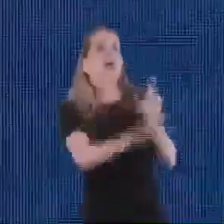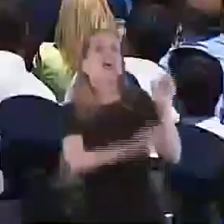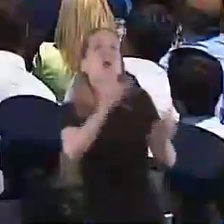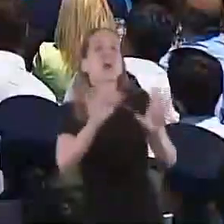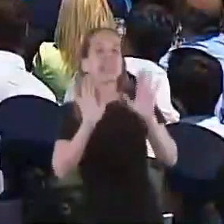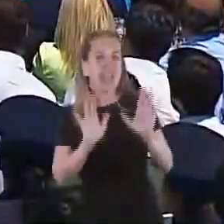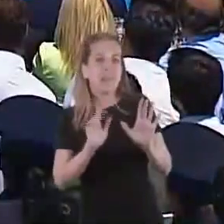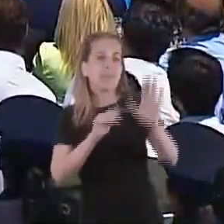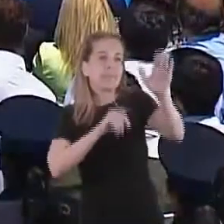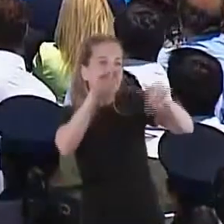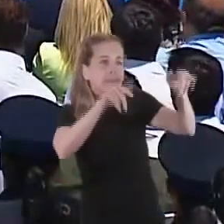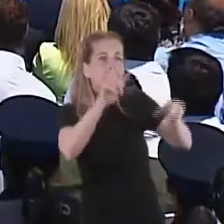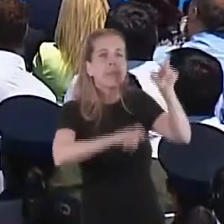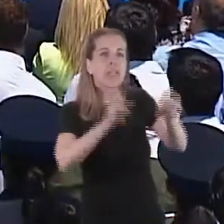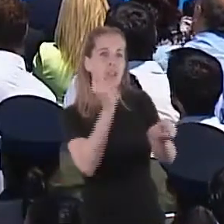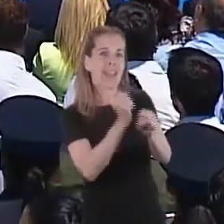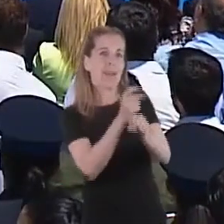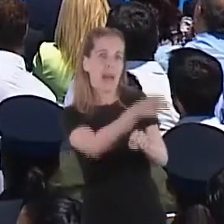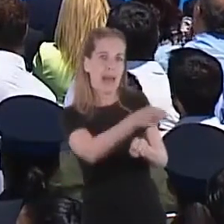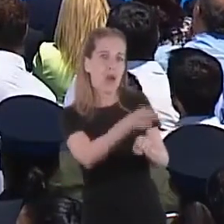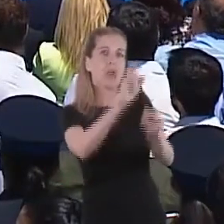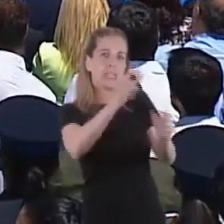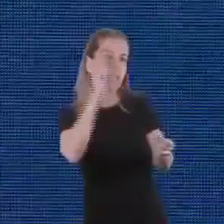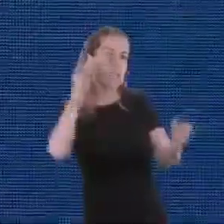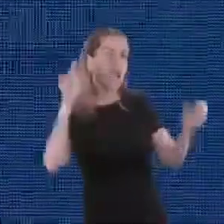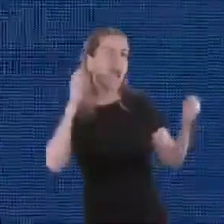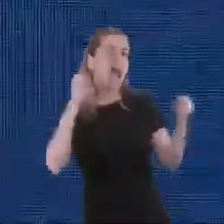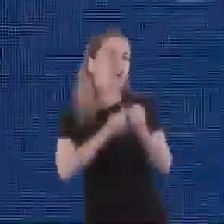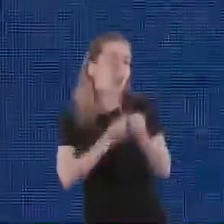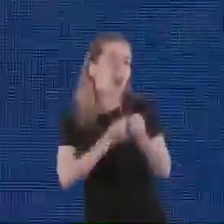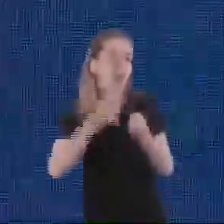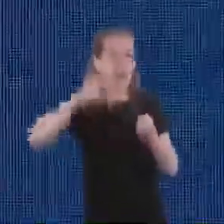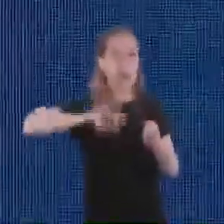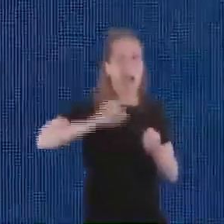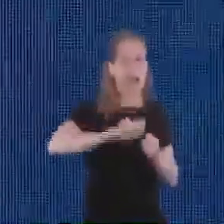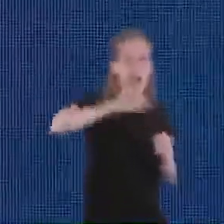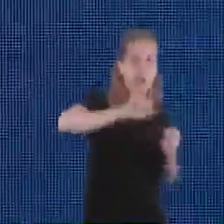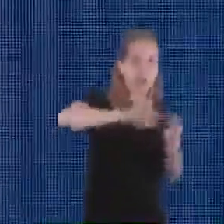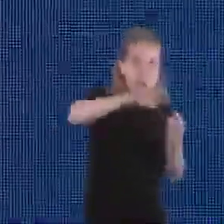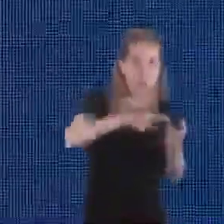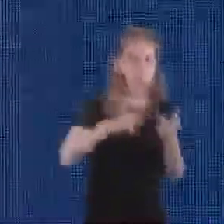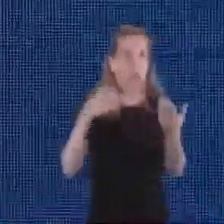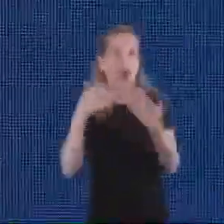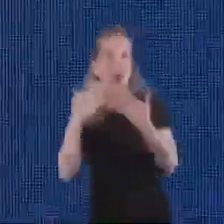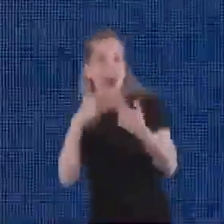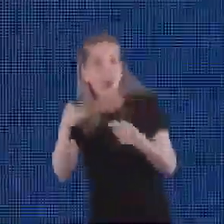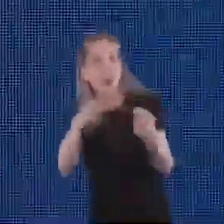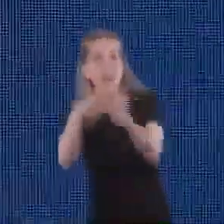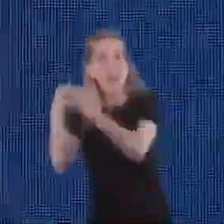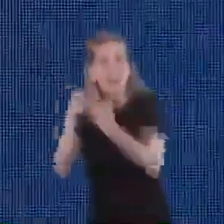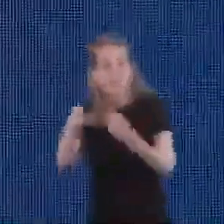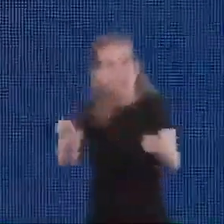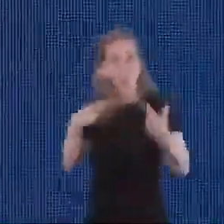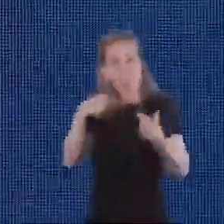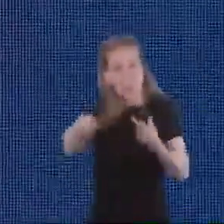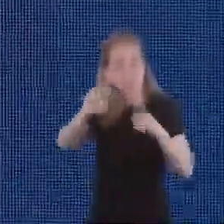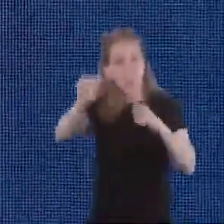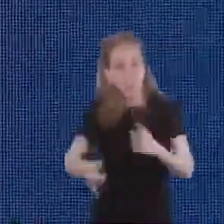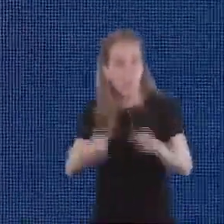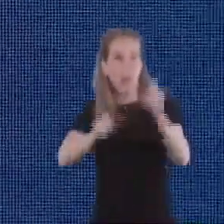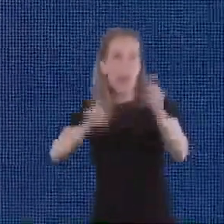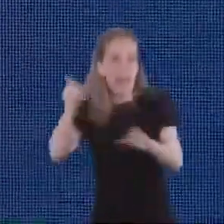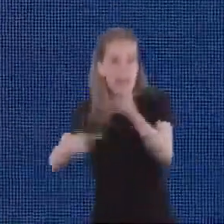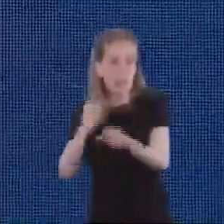los trabajadores en las paritarias. Dialogo con los empresarios y los actores civiles